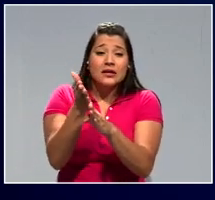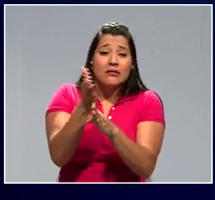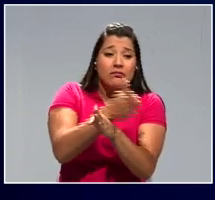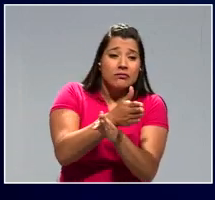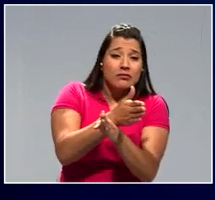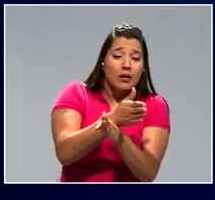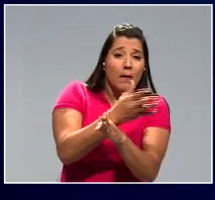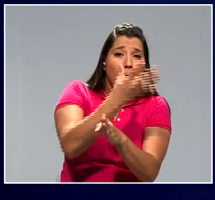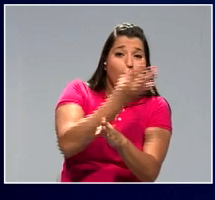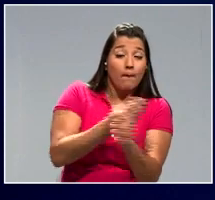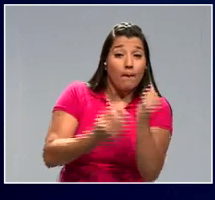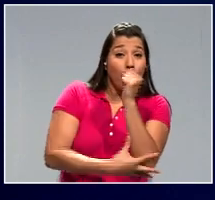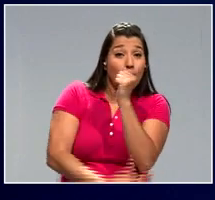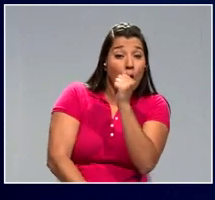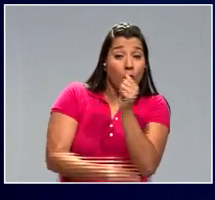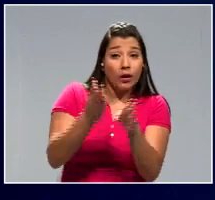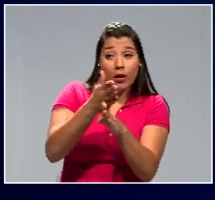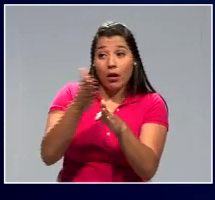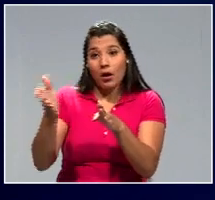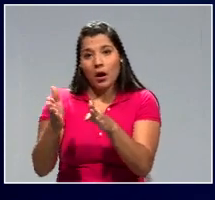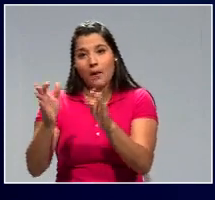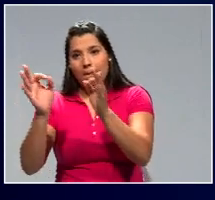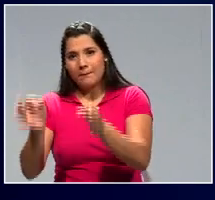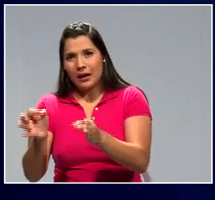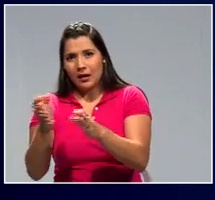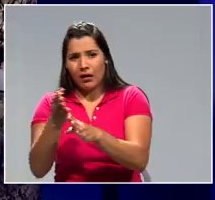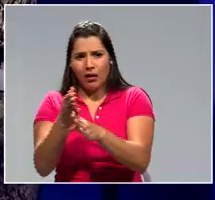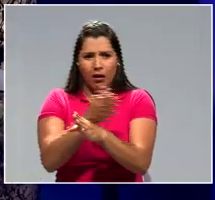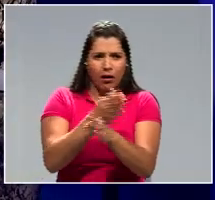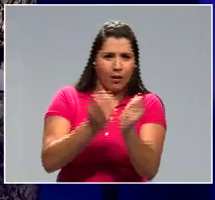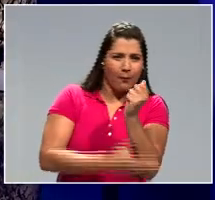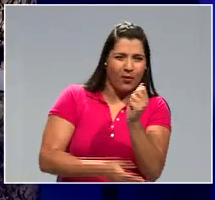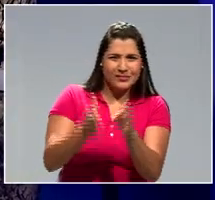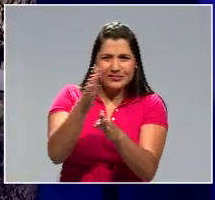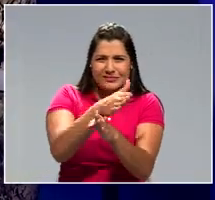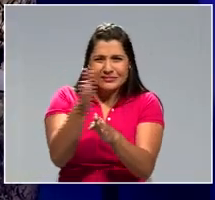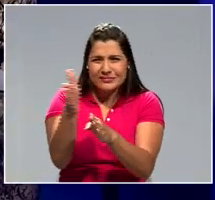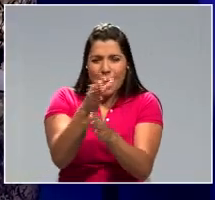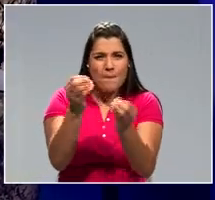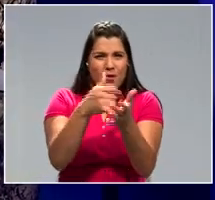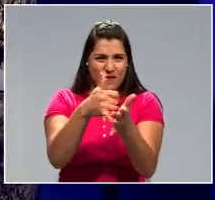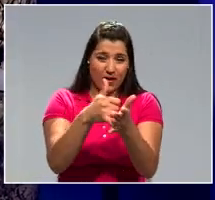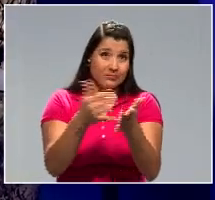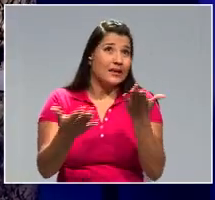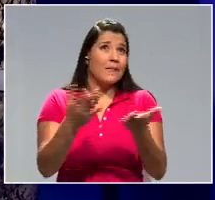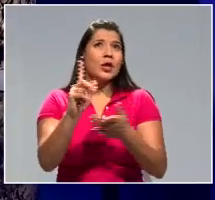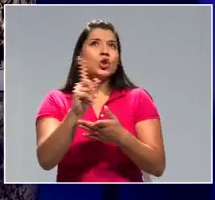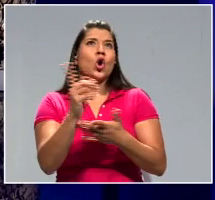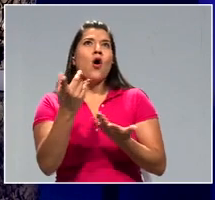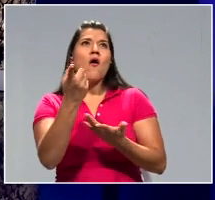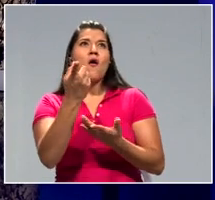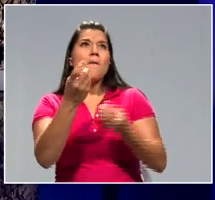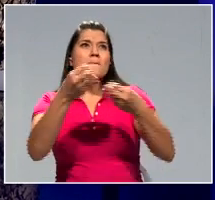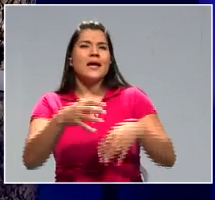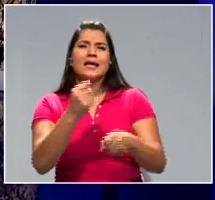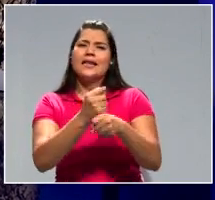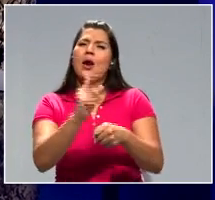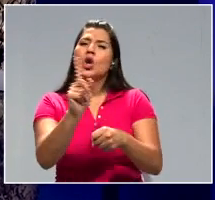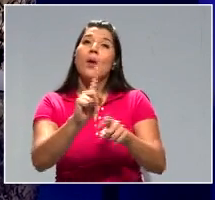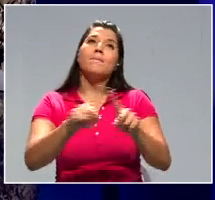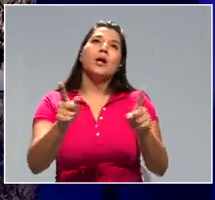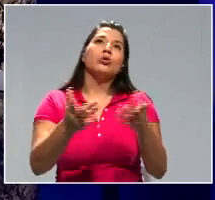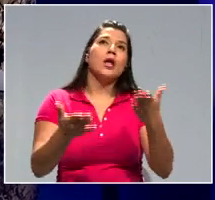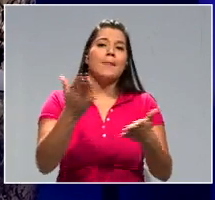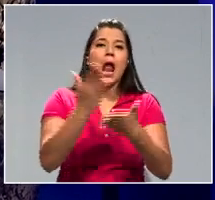se enferma y se requieren medicamentos, o se requiere contratar a alguien en la casa, o el